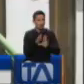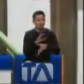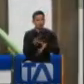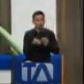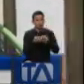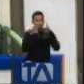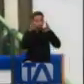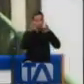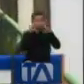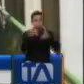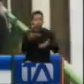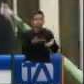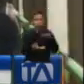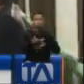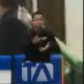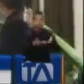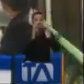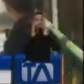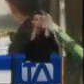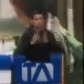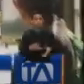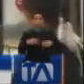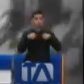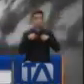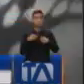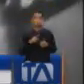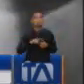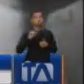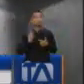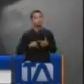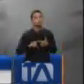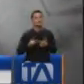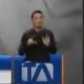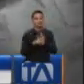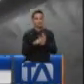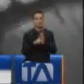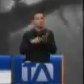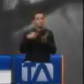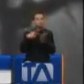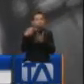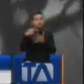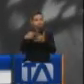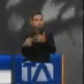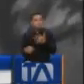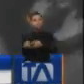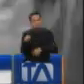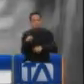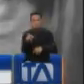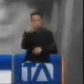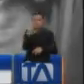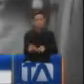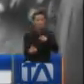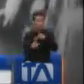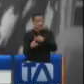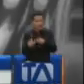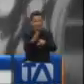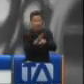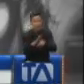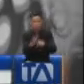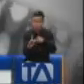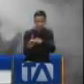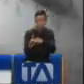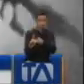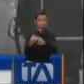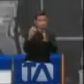nos atiendan en esos momentos de vulnerabilidad y luego una atención legal para aquellas víctimas que han podido identificar al agresor y que además quieren seguir un